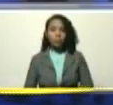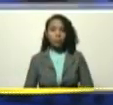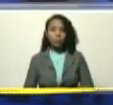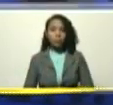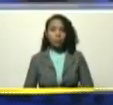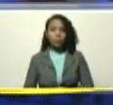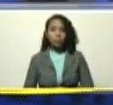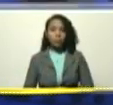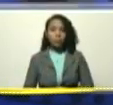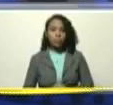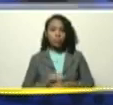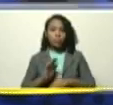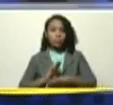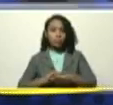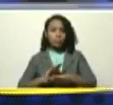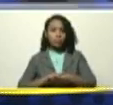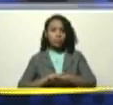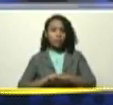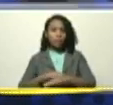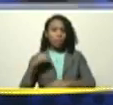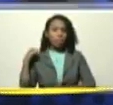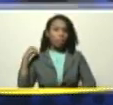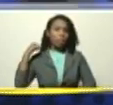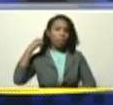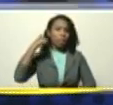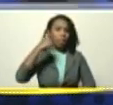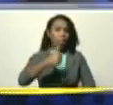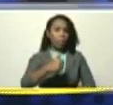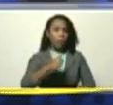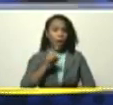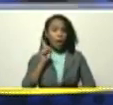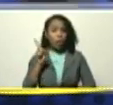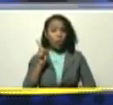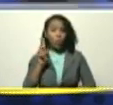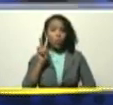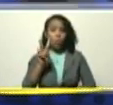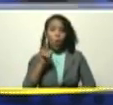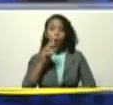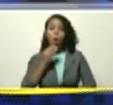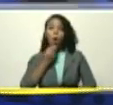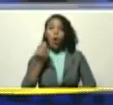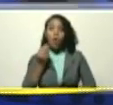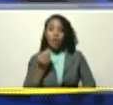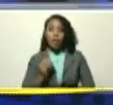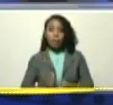había pasado un tiempo desde que aquellos dos jóvenes líderes